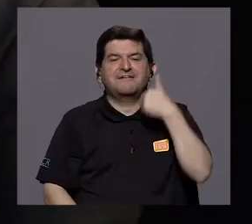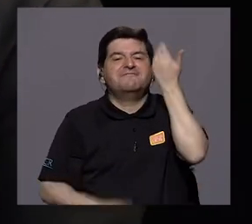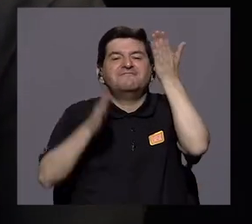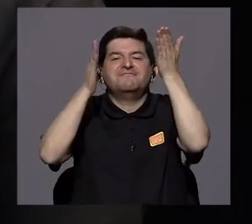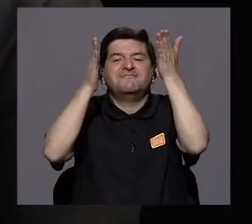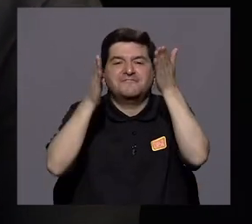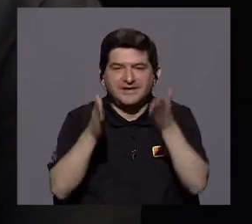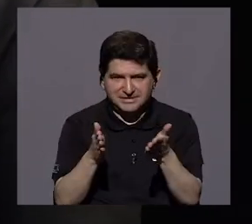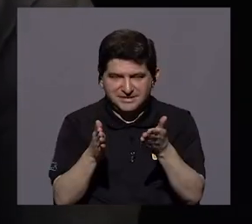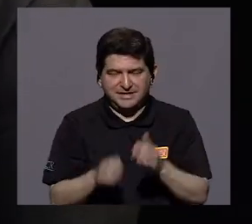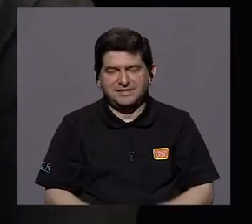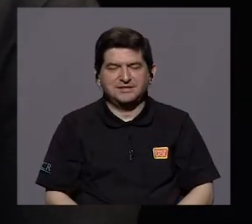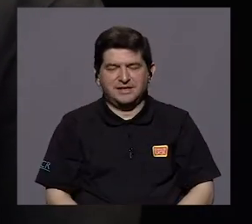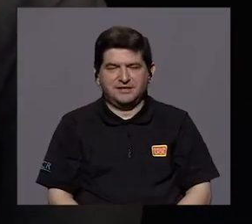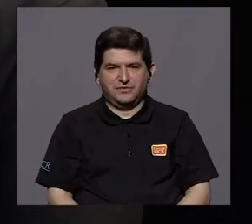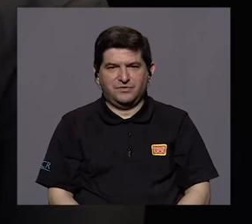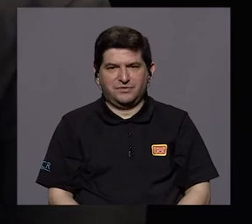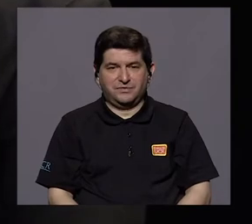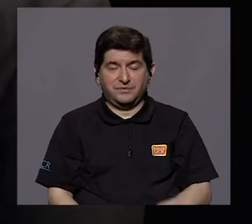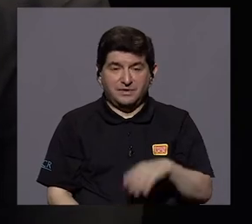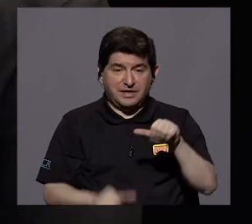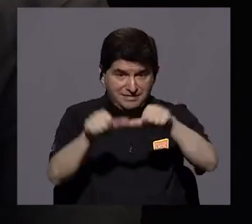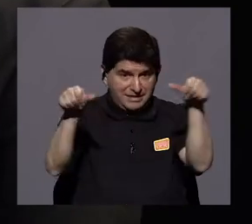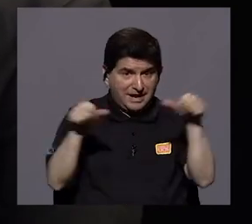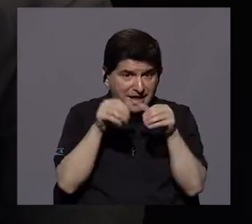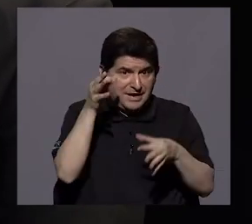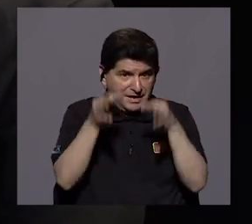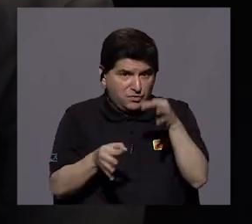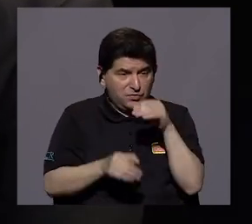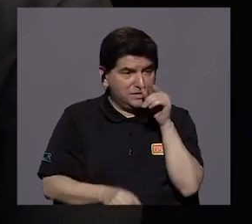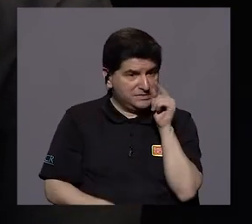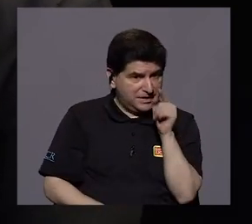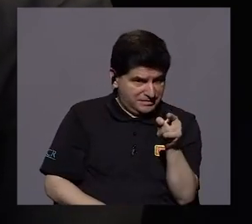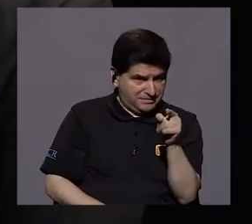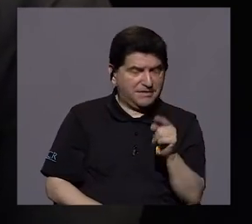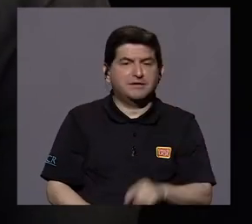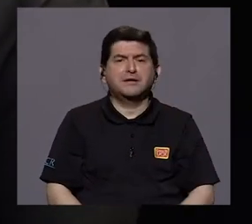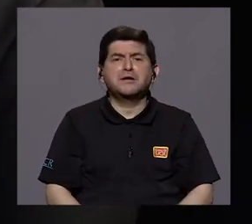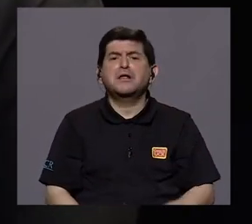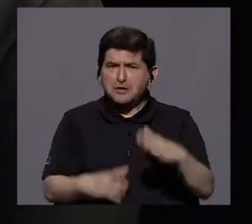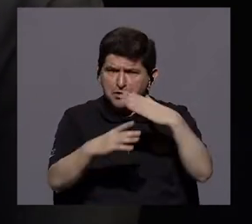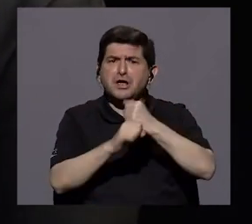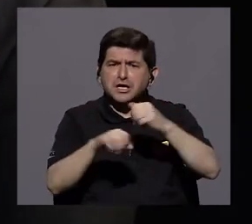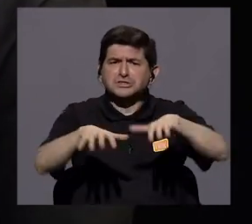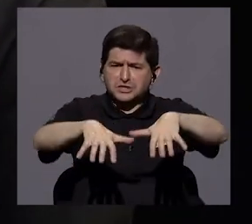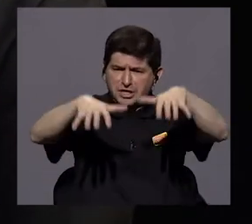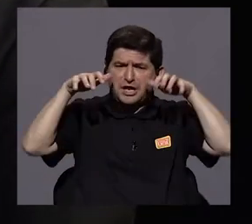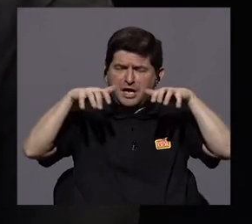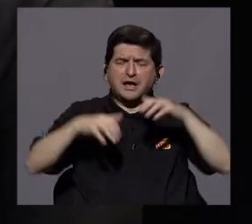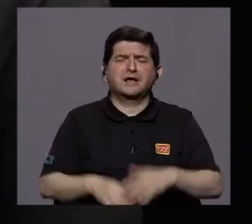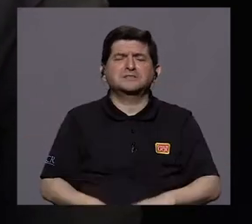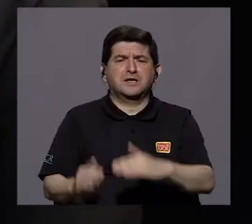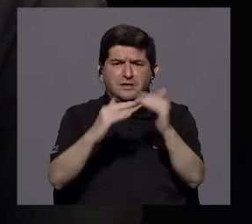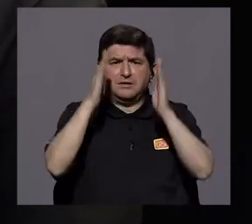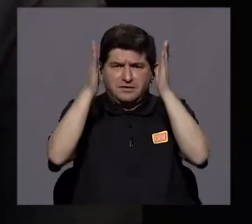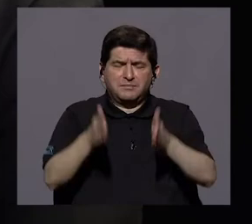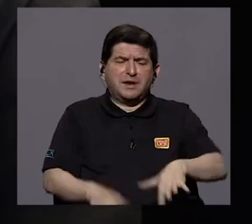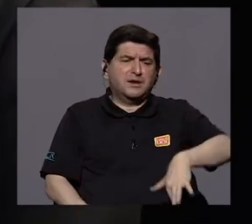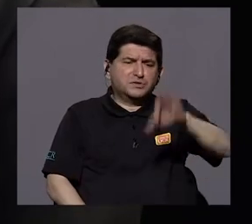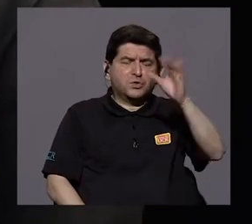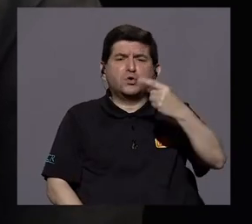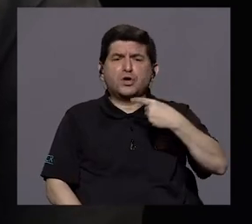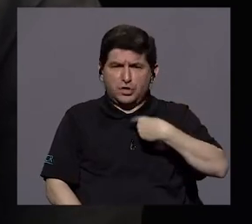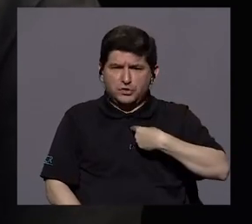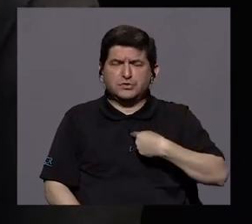como facilitador o facilitadora judicial. Y así se hace, en estas asambleas ciudadanas se escogen.